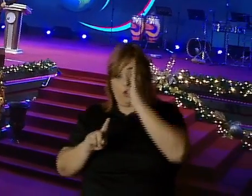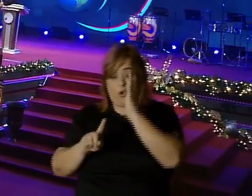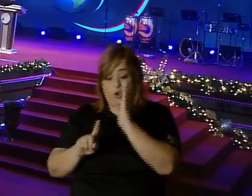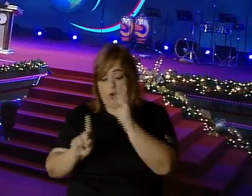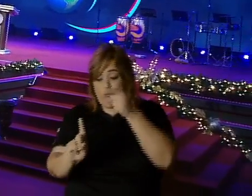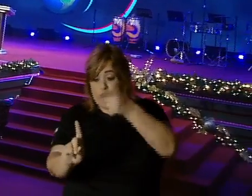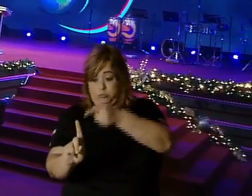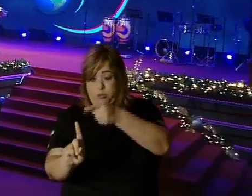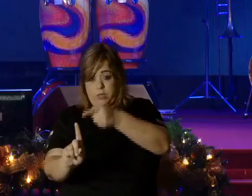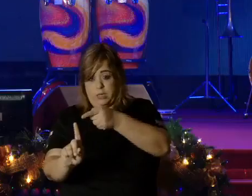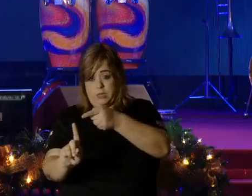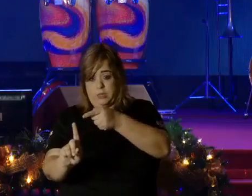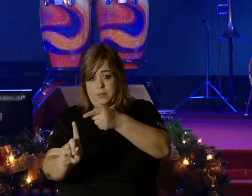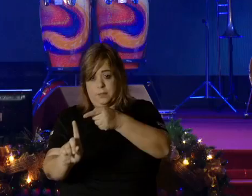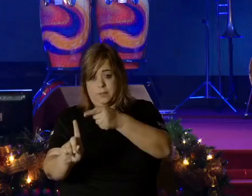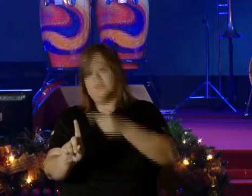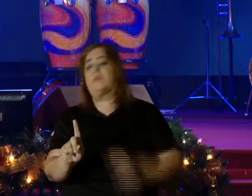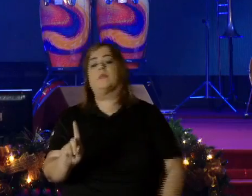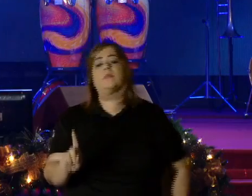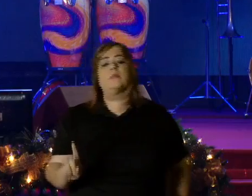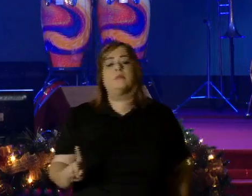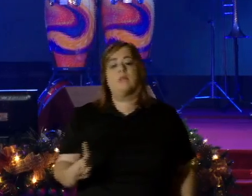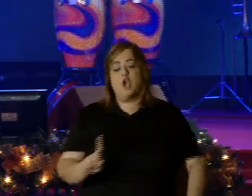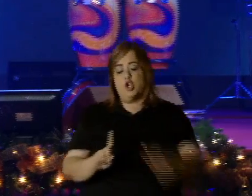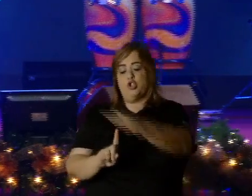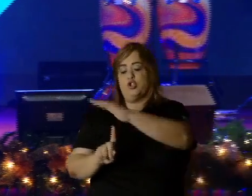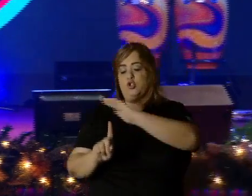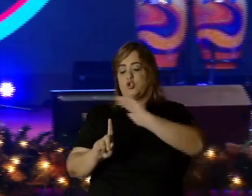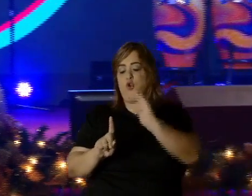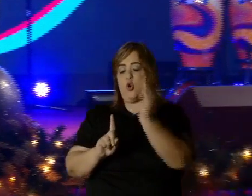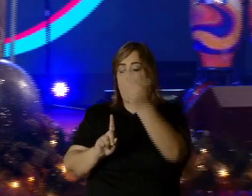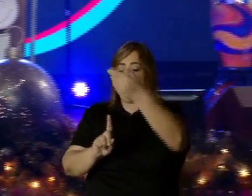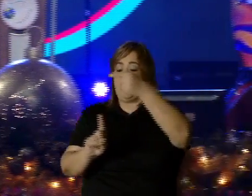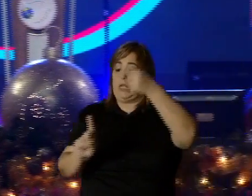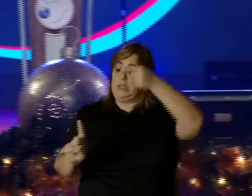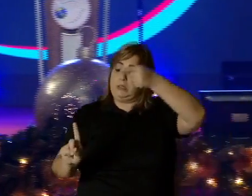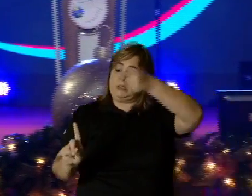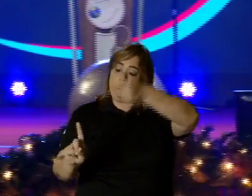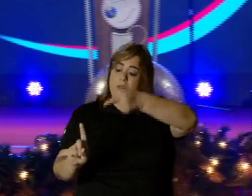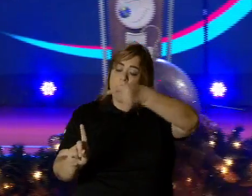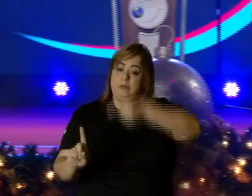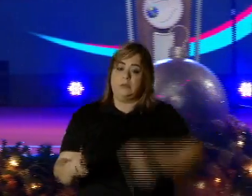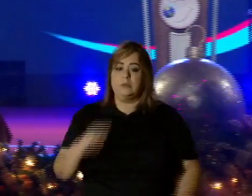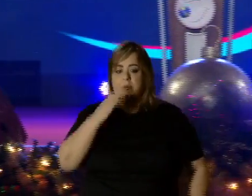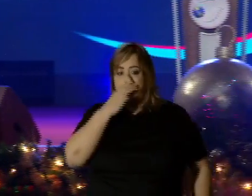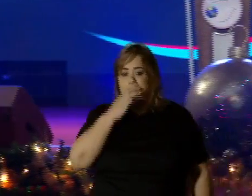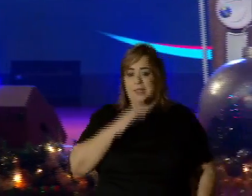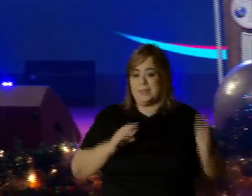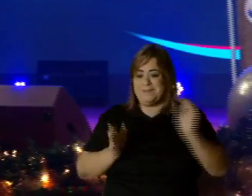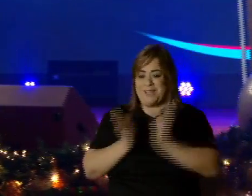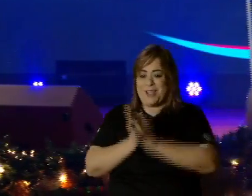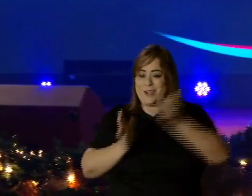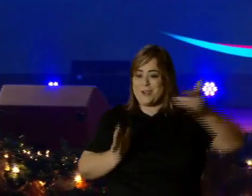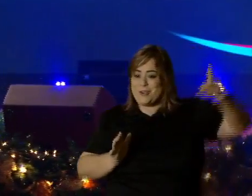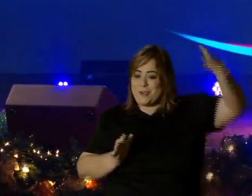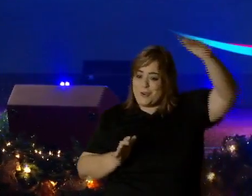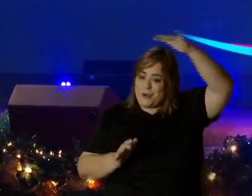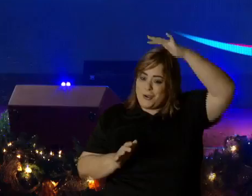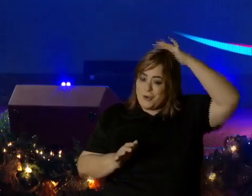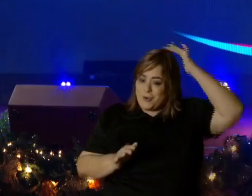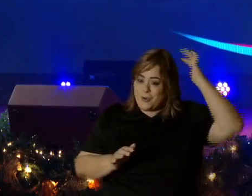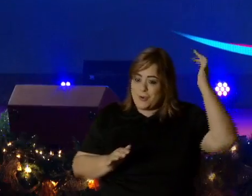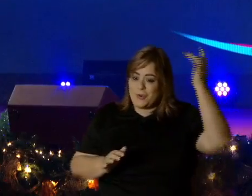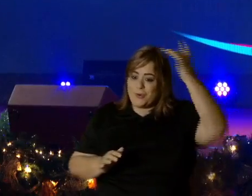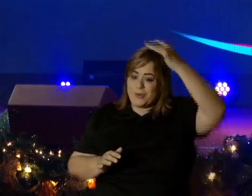sobre ti, yo creo que usted puede mirar al lado y decir, hay alguien que tiene una gloria encima tremenda. Cuando tú llegas